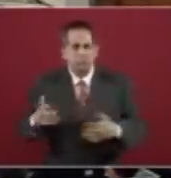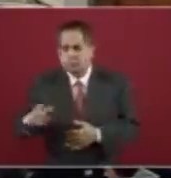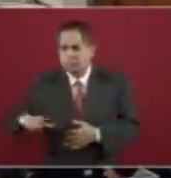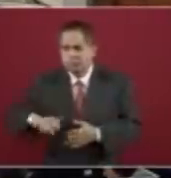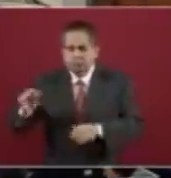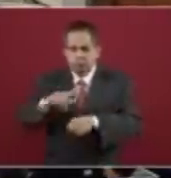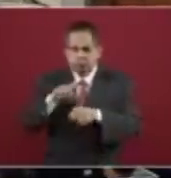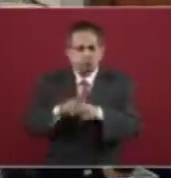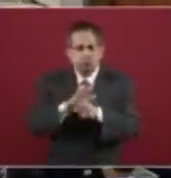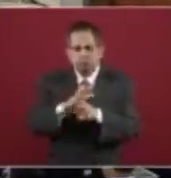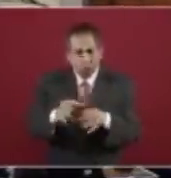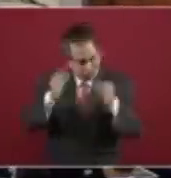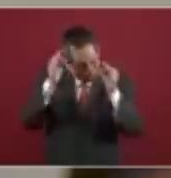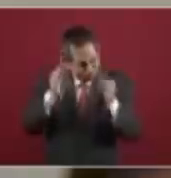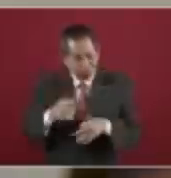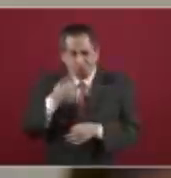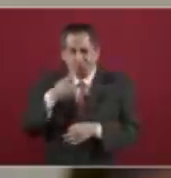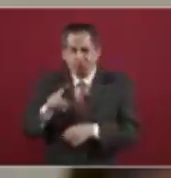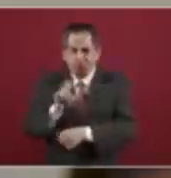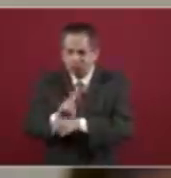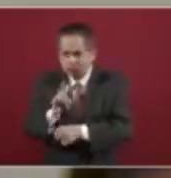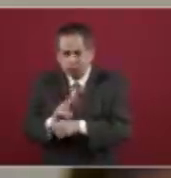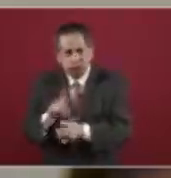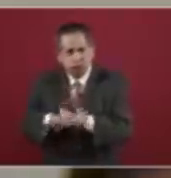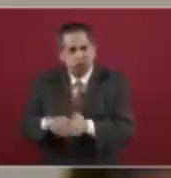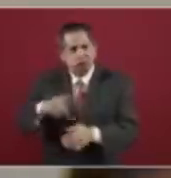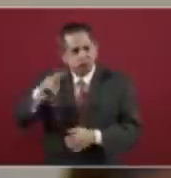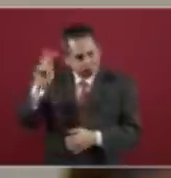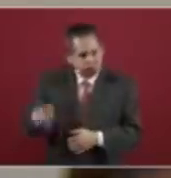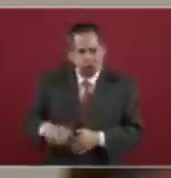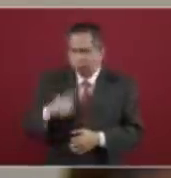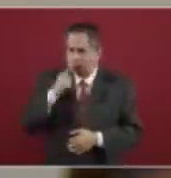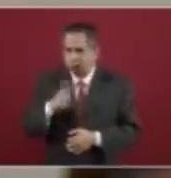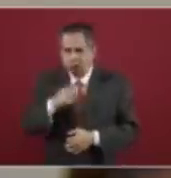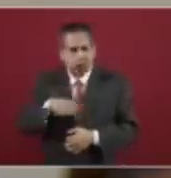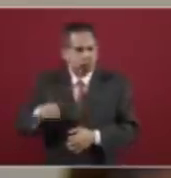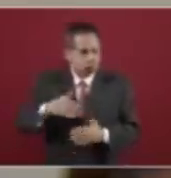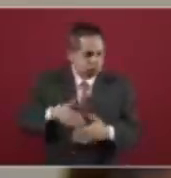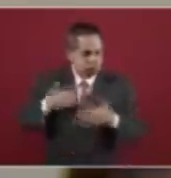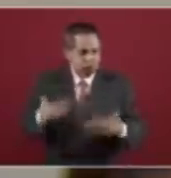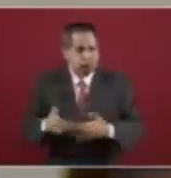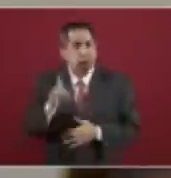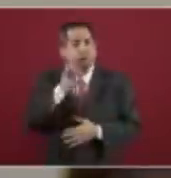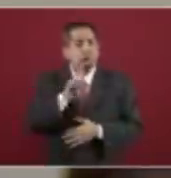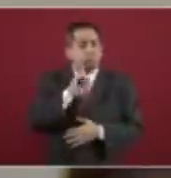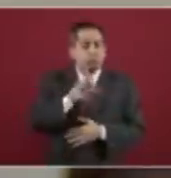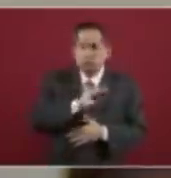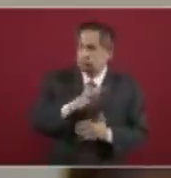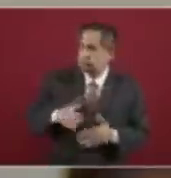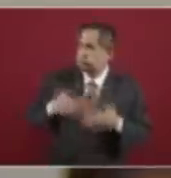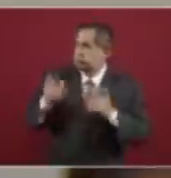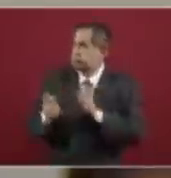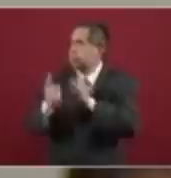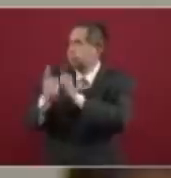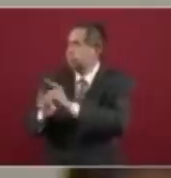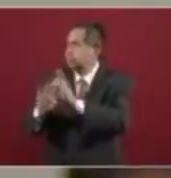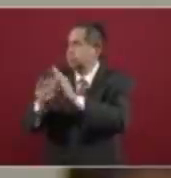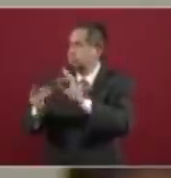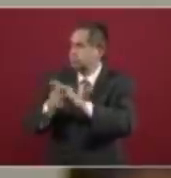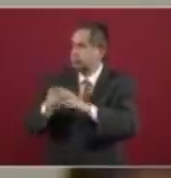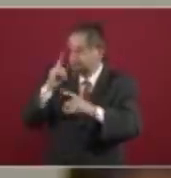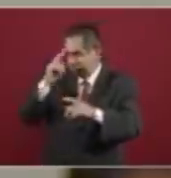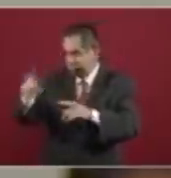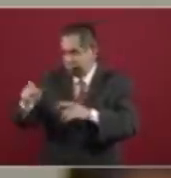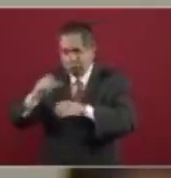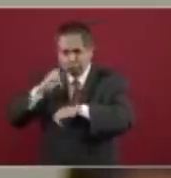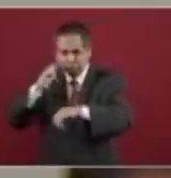las legítimas denuncias y, sobre todo, para generar confianza en el sistema y que las mujeres puedan acudir a las instituciones que corresponden